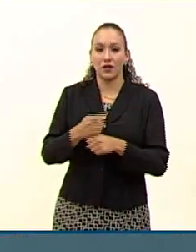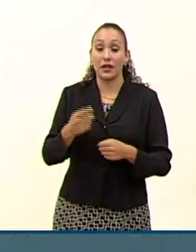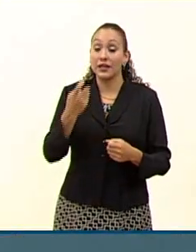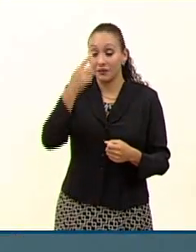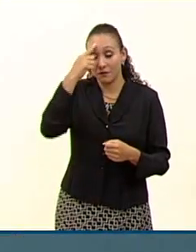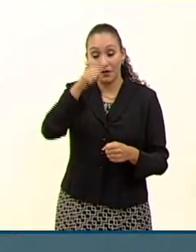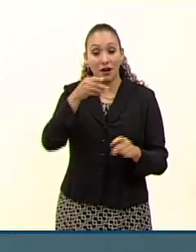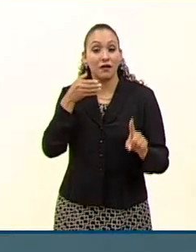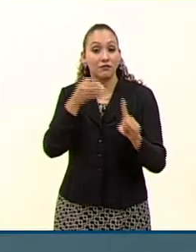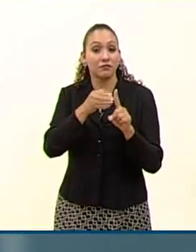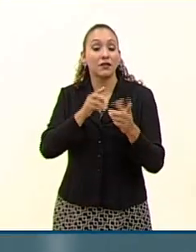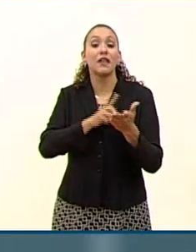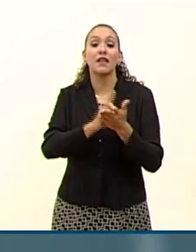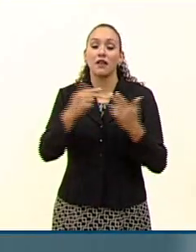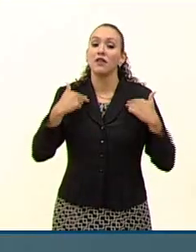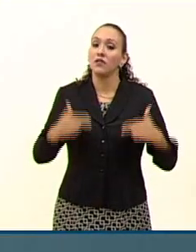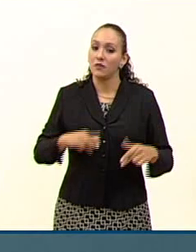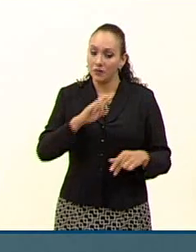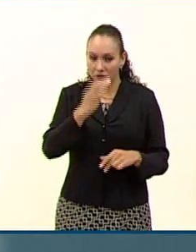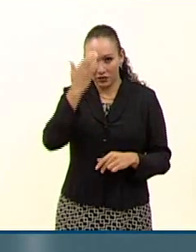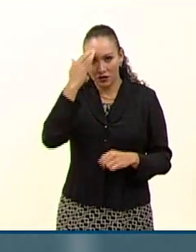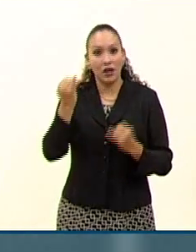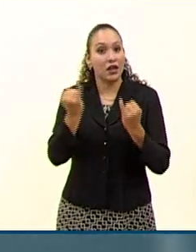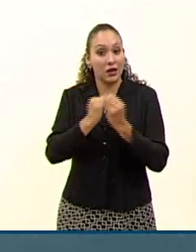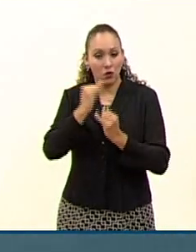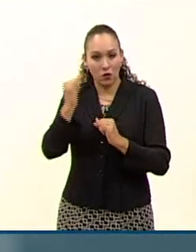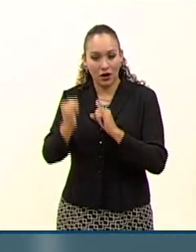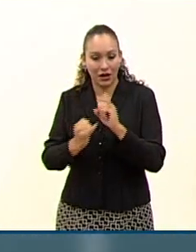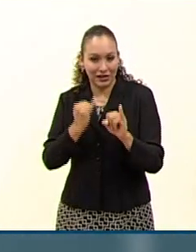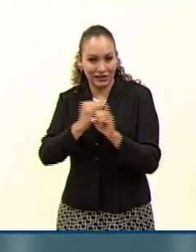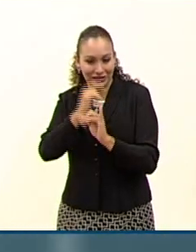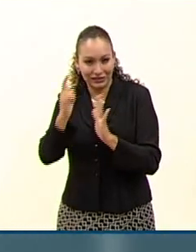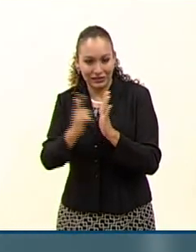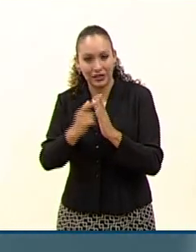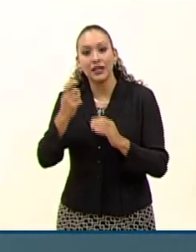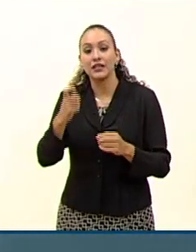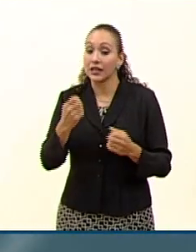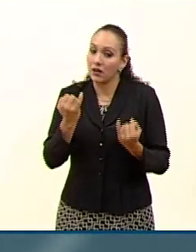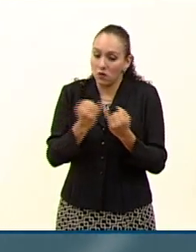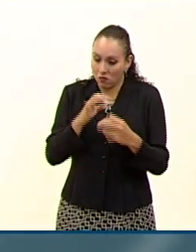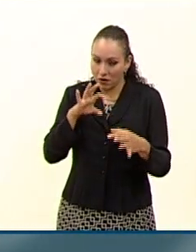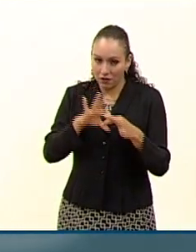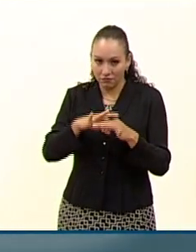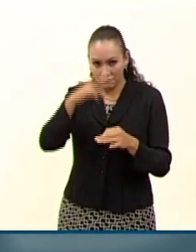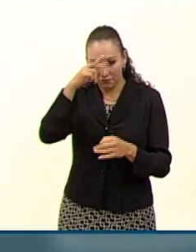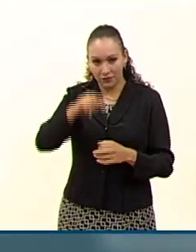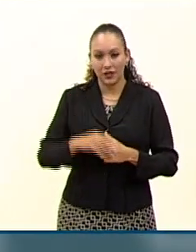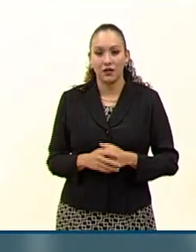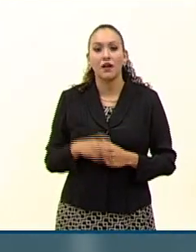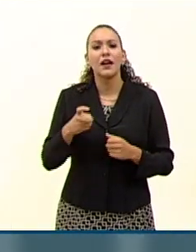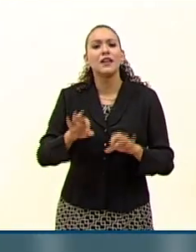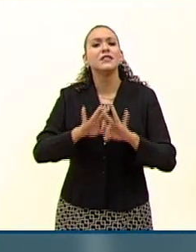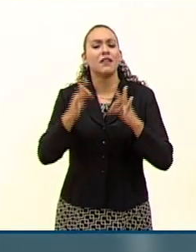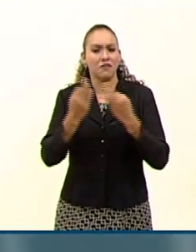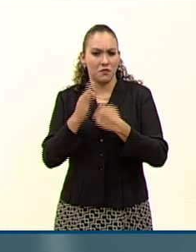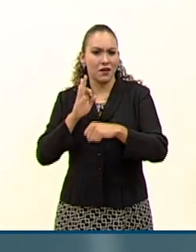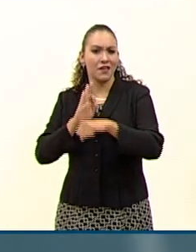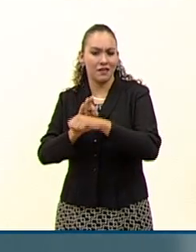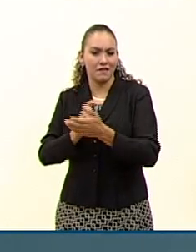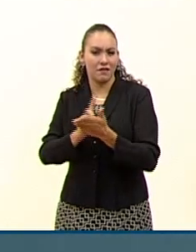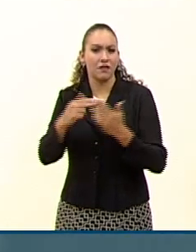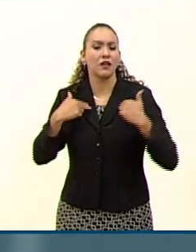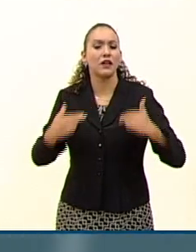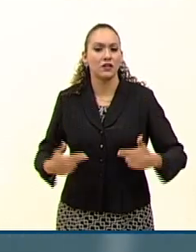la Constitución Federal y en los tratados internacionales de los que México forma parte. Este medio de defensa procede, entre otras